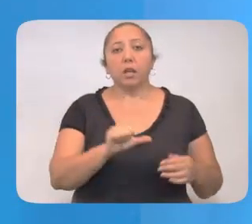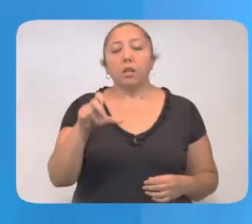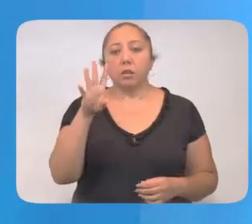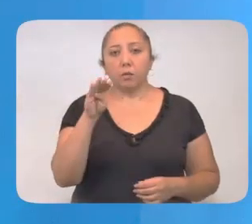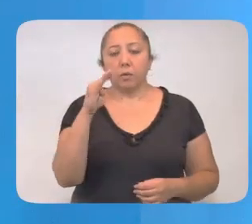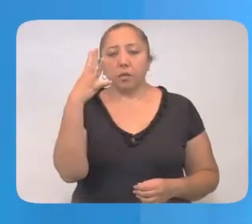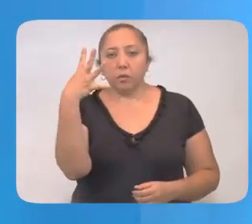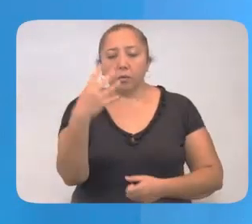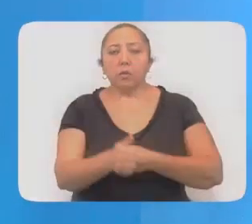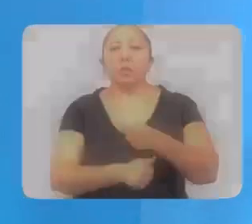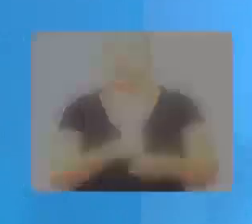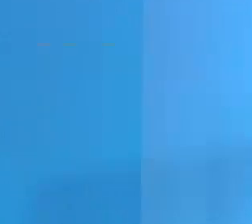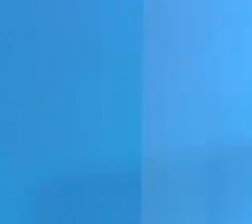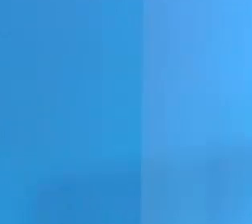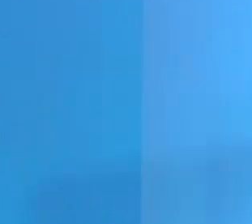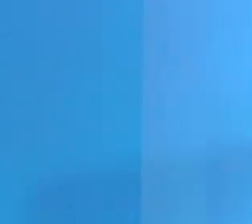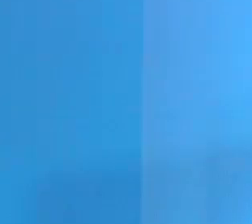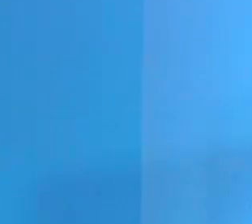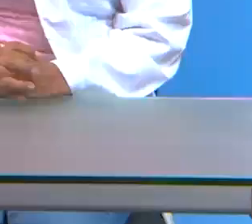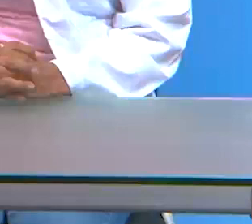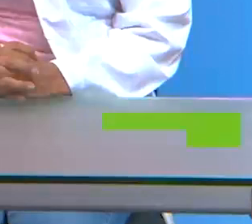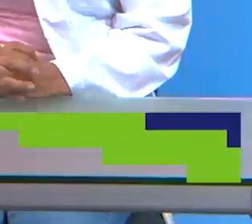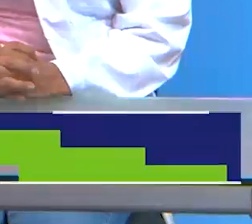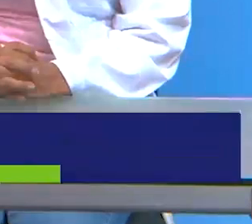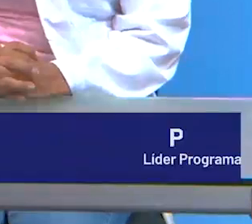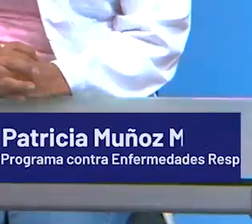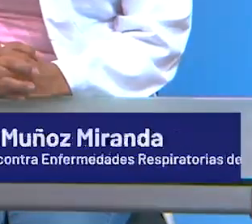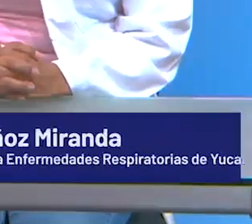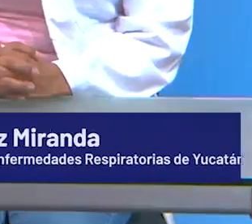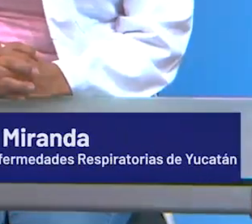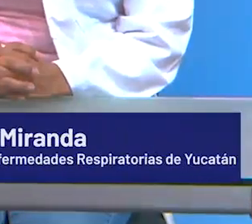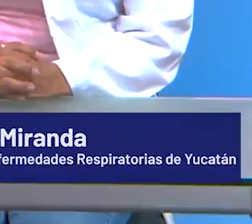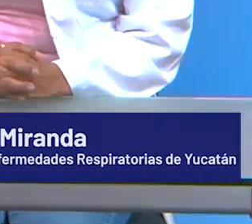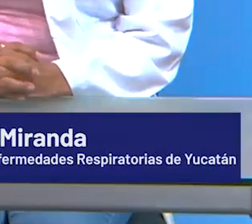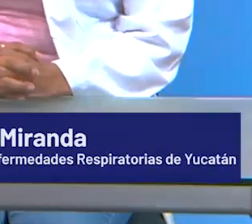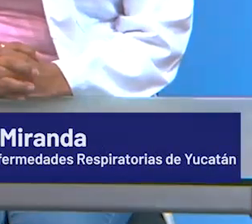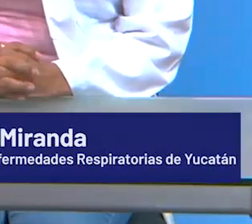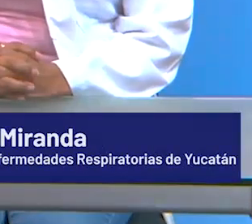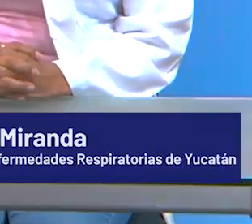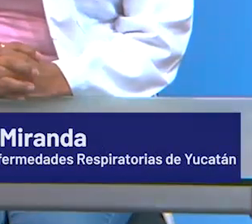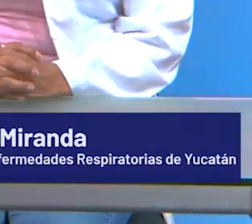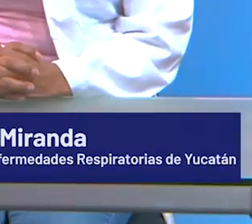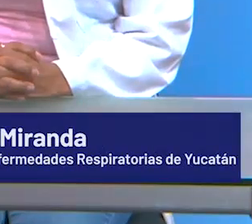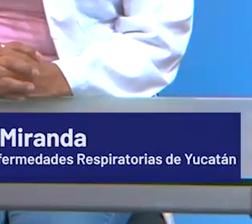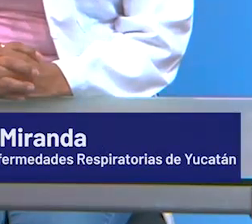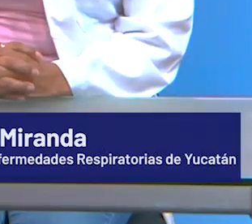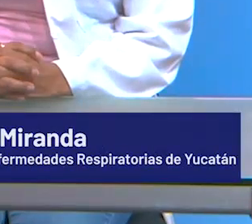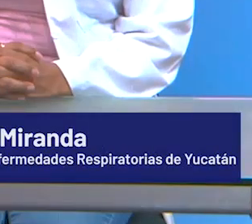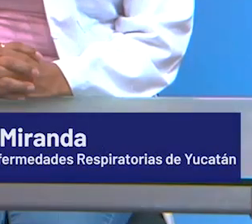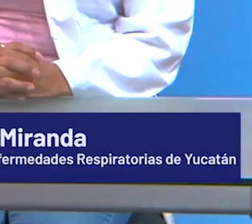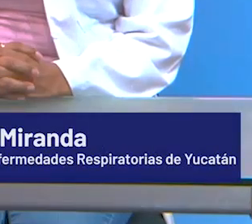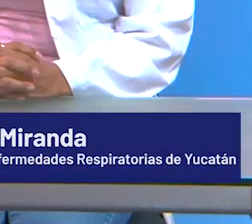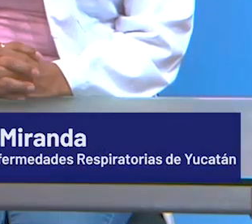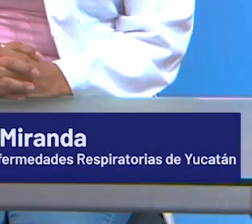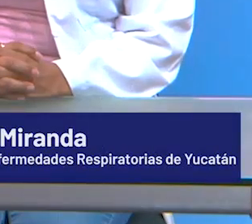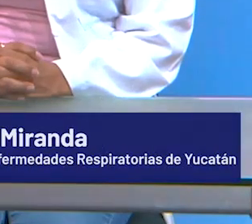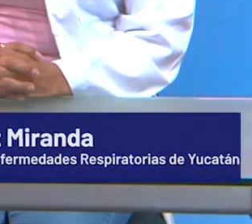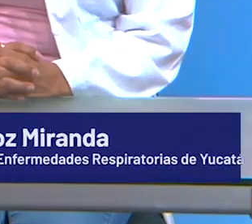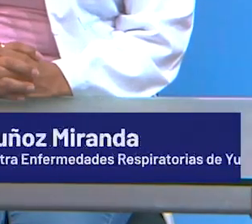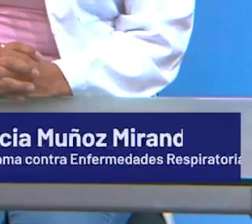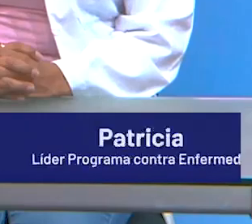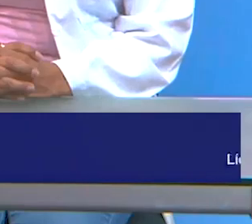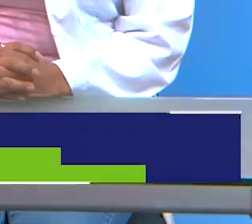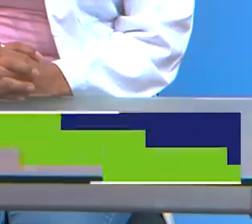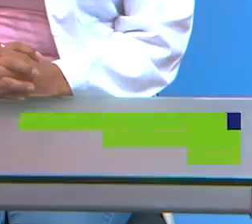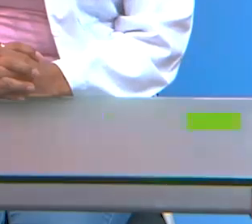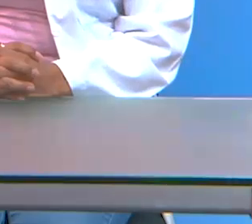mes a 94 años. Ese es el reporte hasta el día de hoy, doctora. Gracias. Estaremos actualizando la información todos los días por este medio.